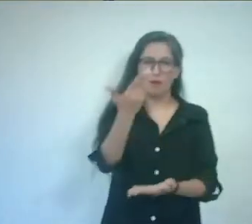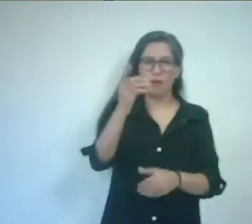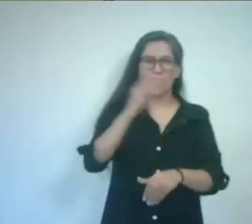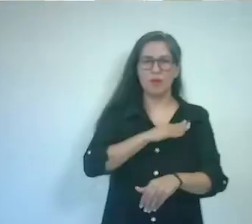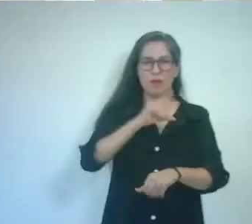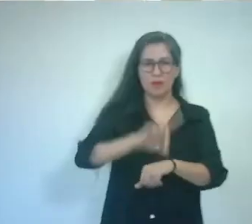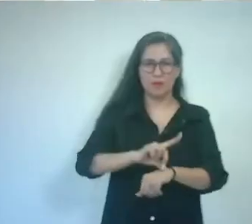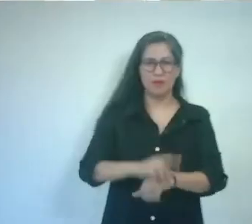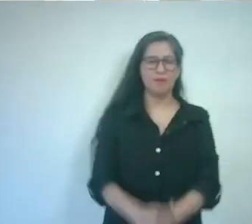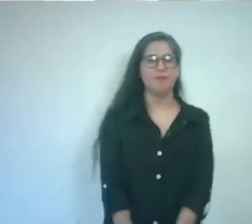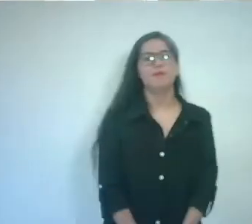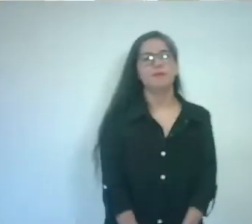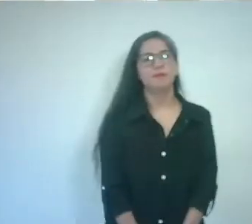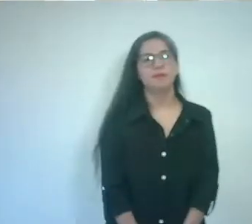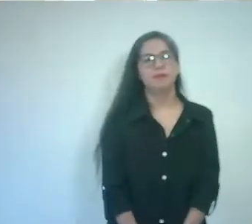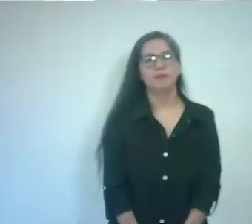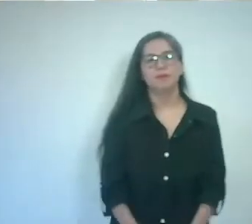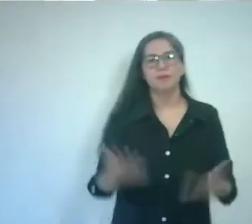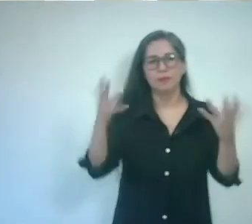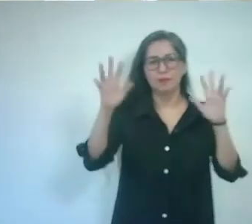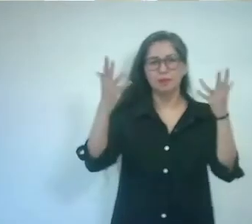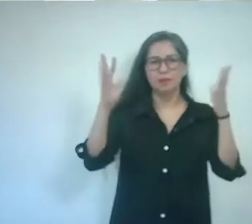días.